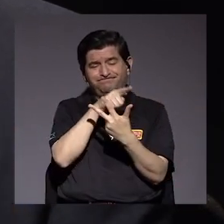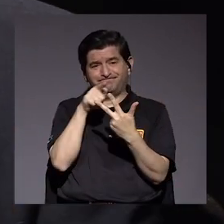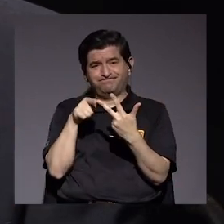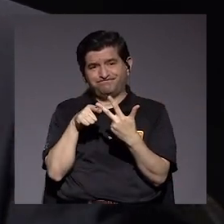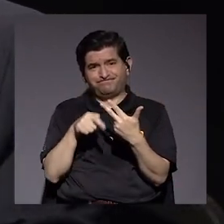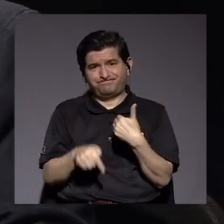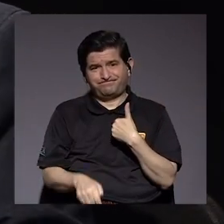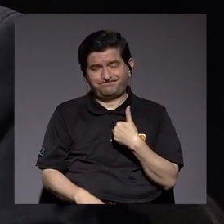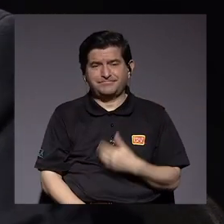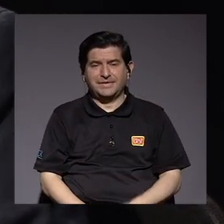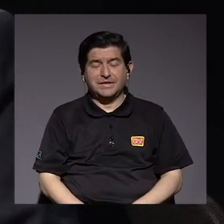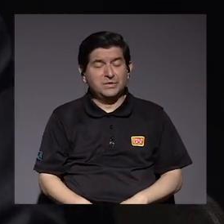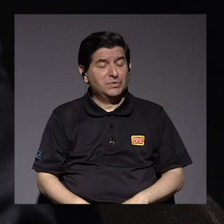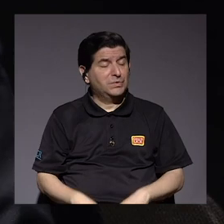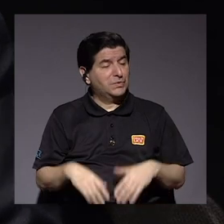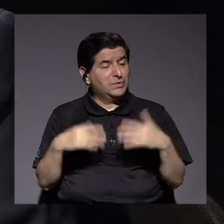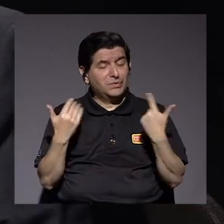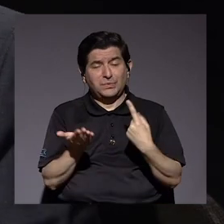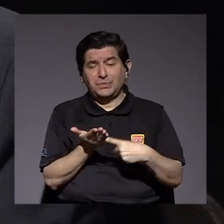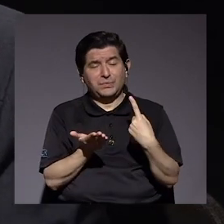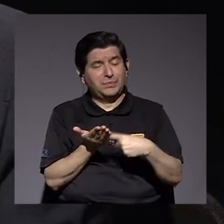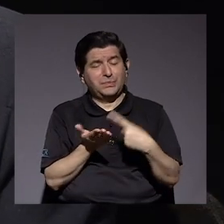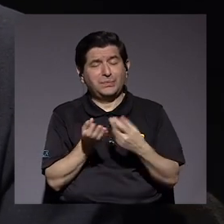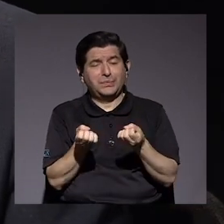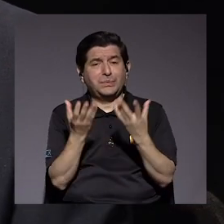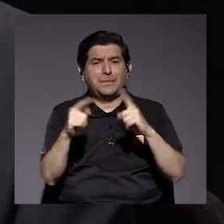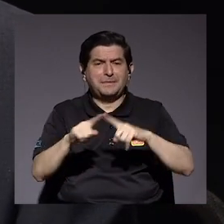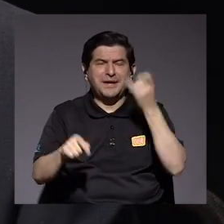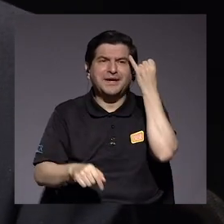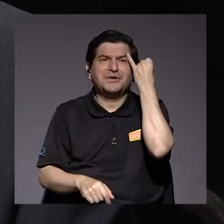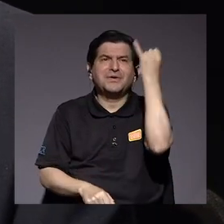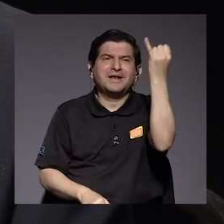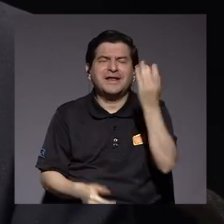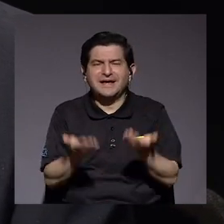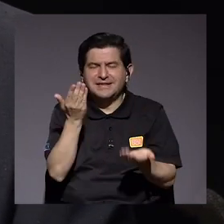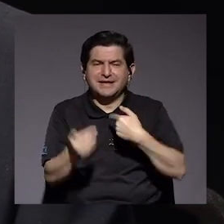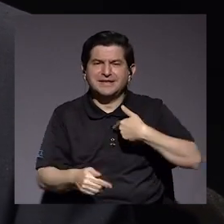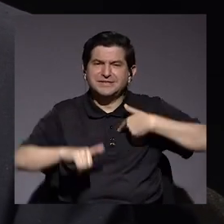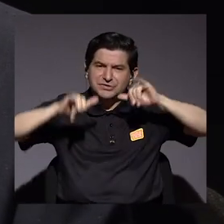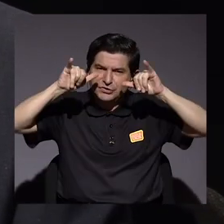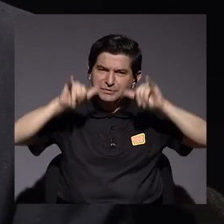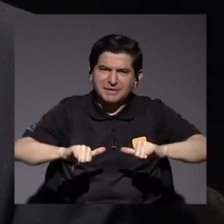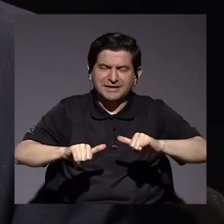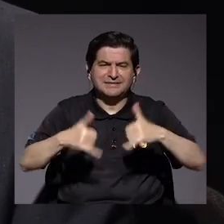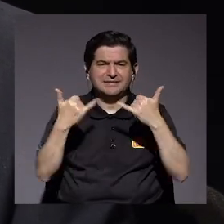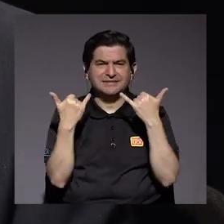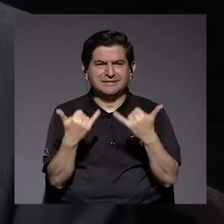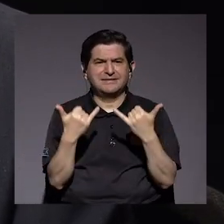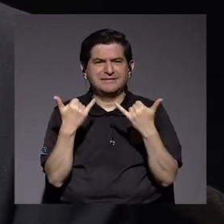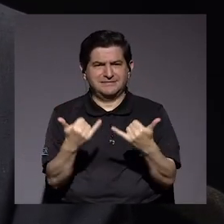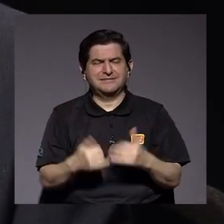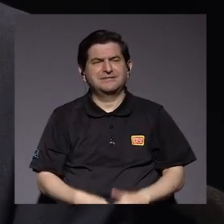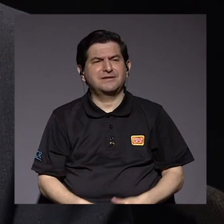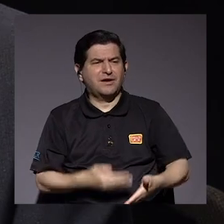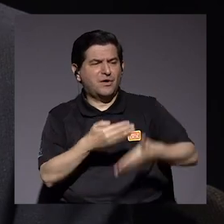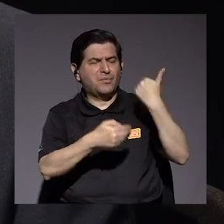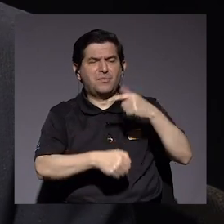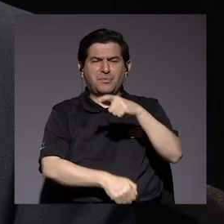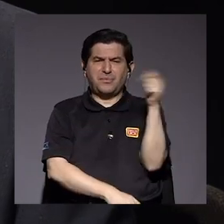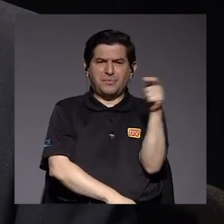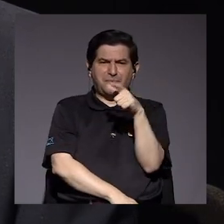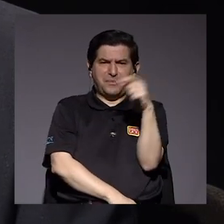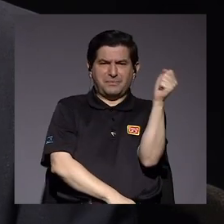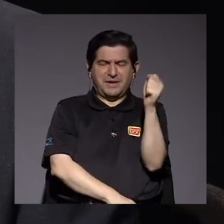hay mucha tela que cortar en este tema pero esa es la tesis que he sostenido desde hace desde hace ya bastantes meses